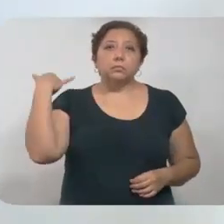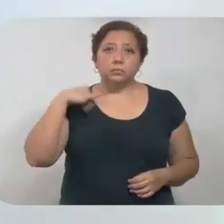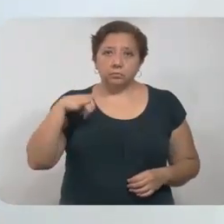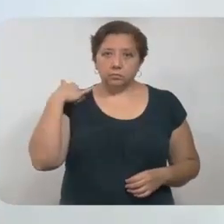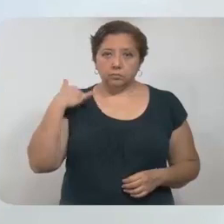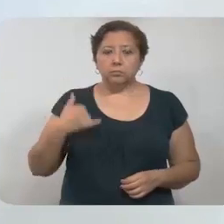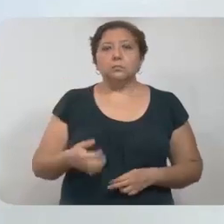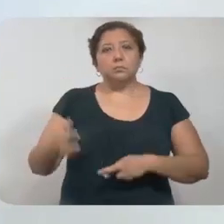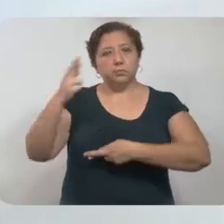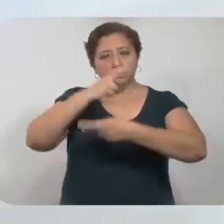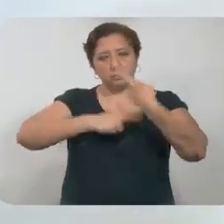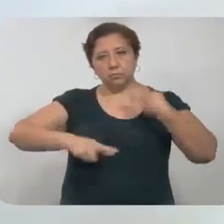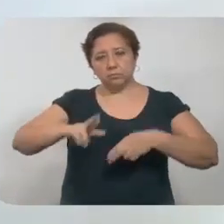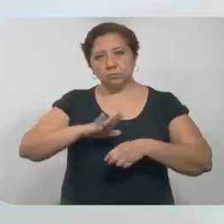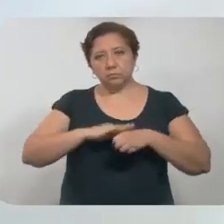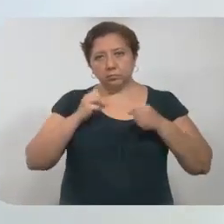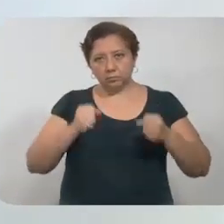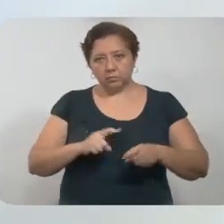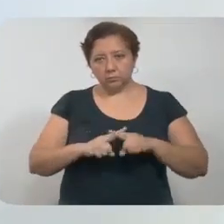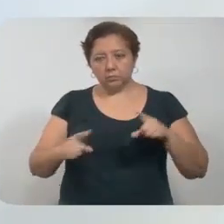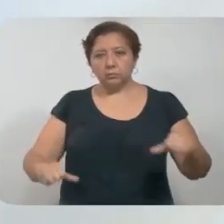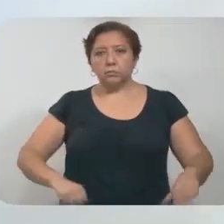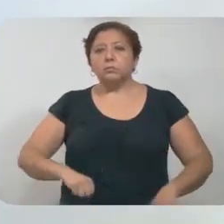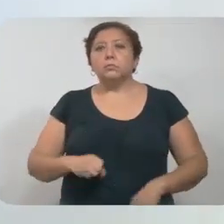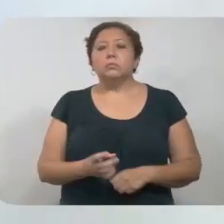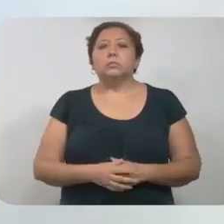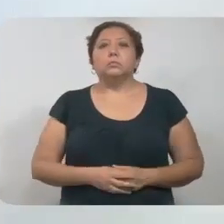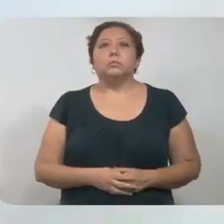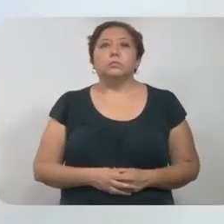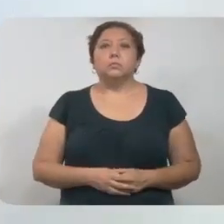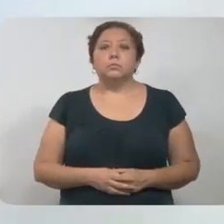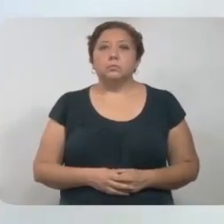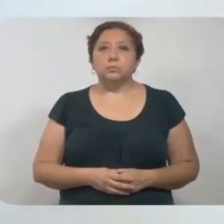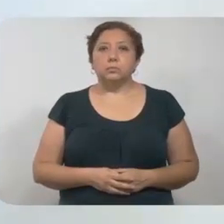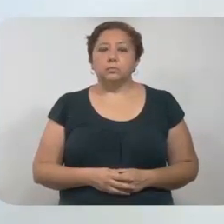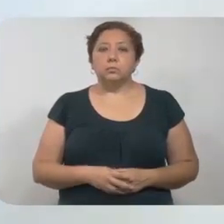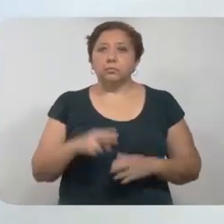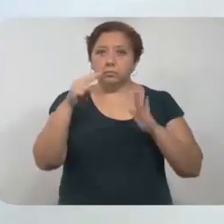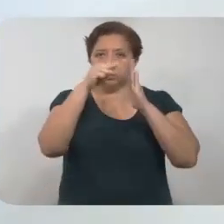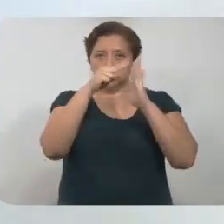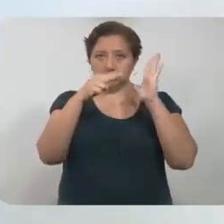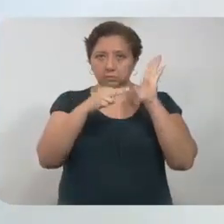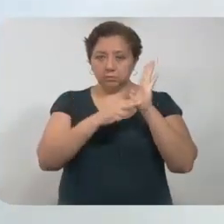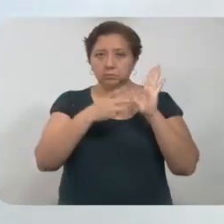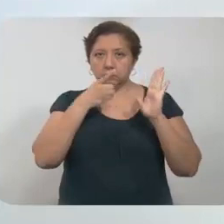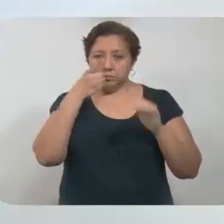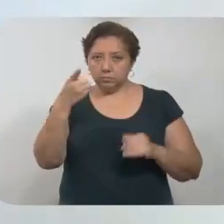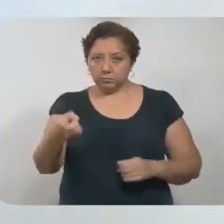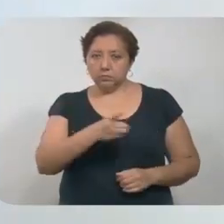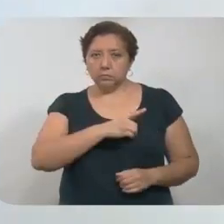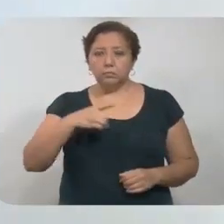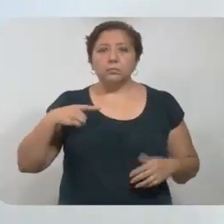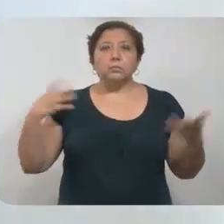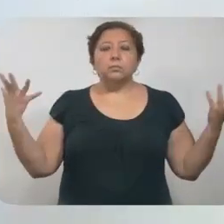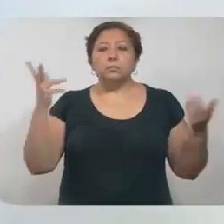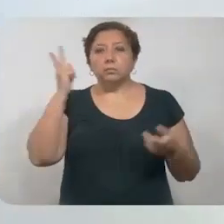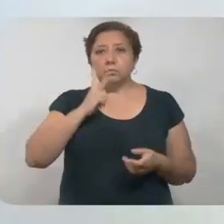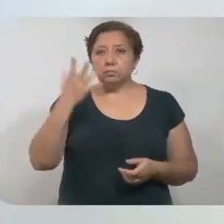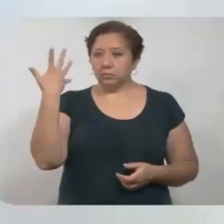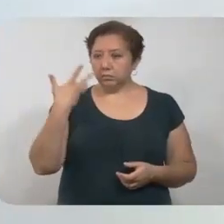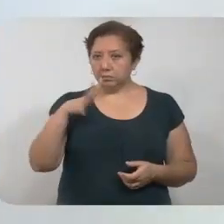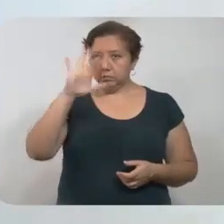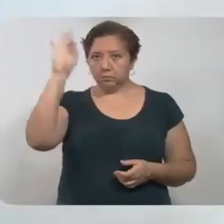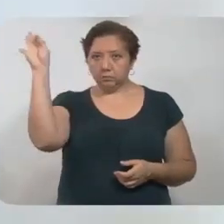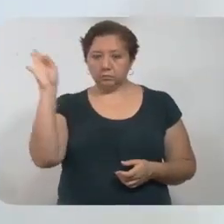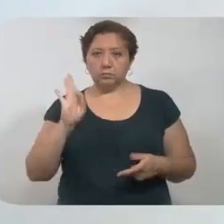yucatecos y preparar un retorno seguro a diversas actividades. La norma de la Federación marca que se deben realizar pruebas al 10